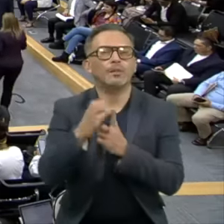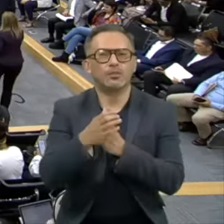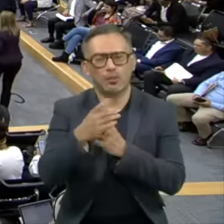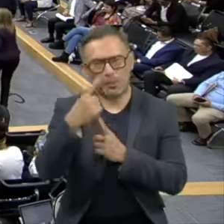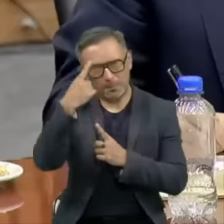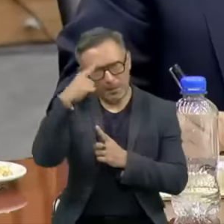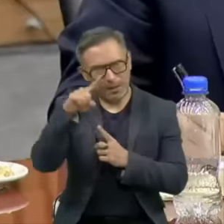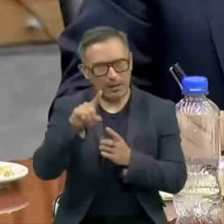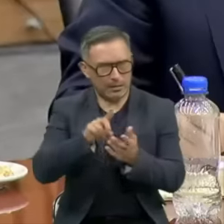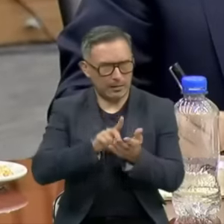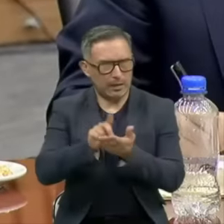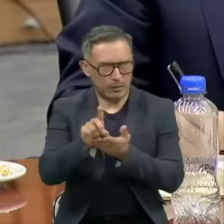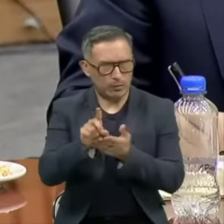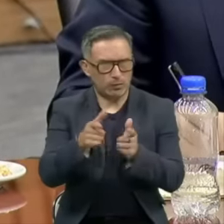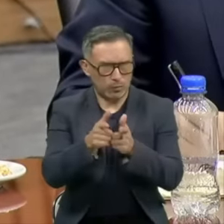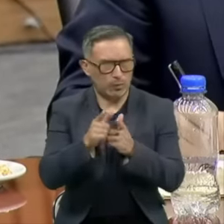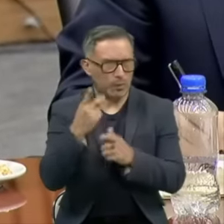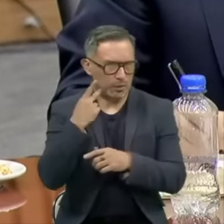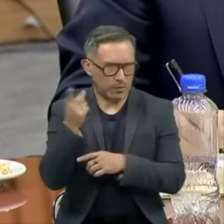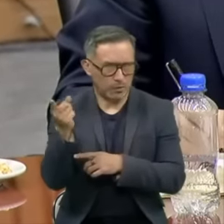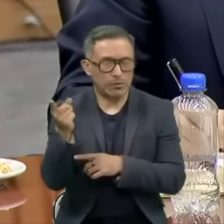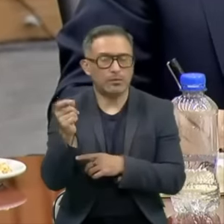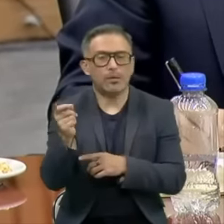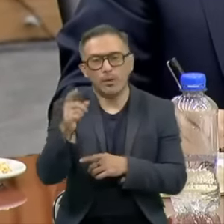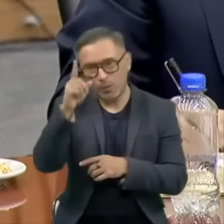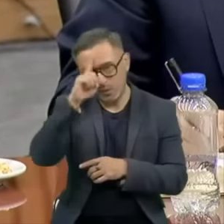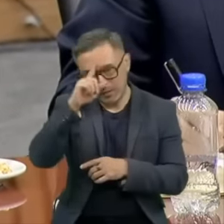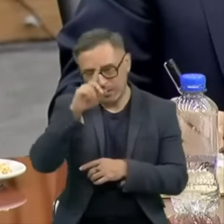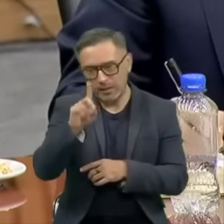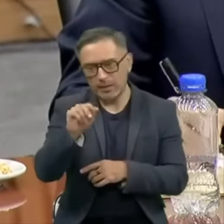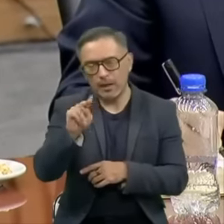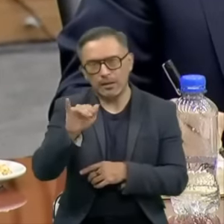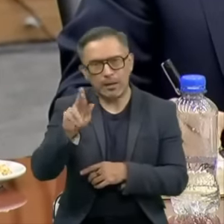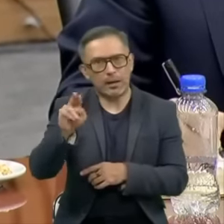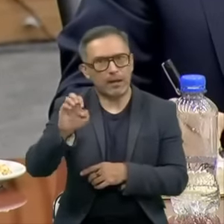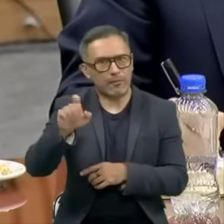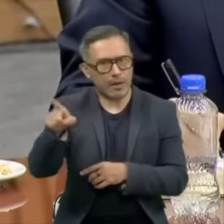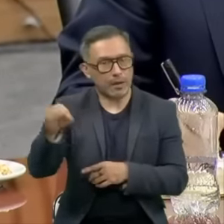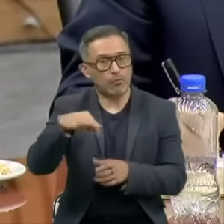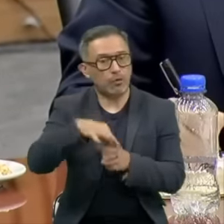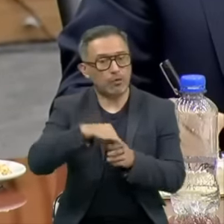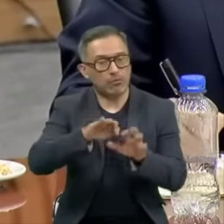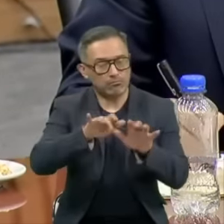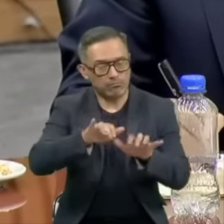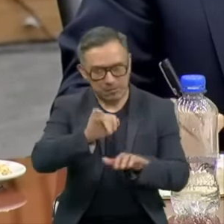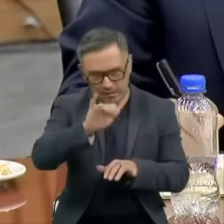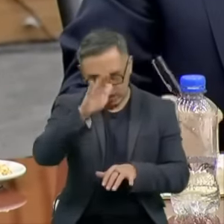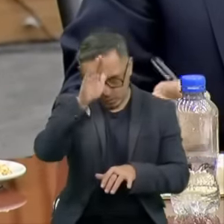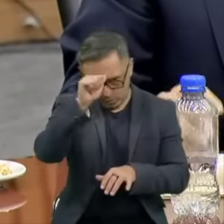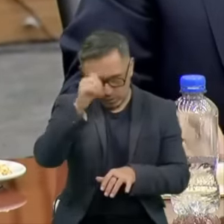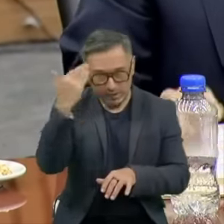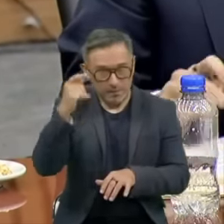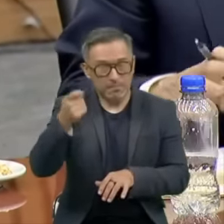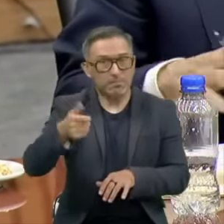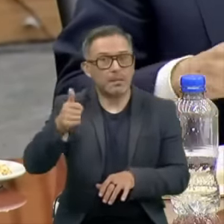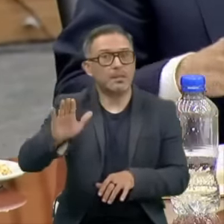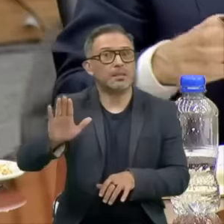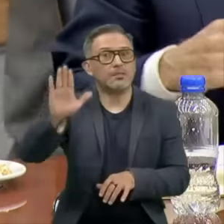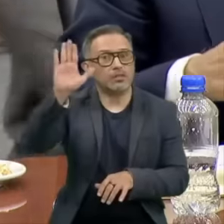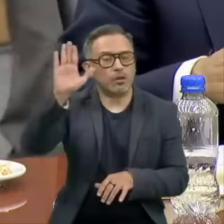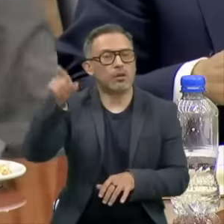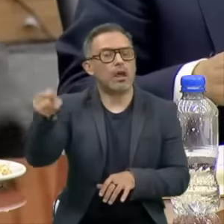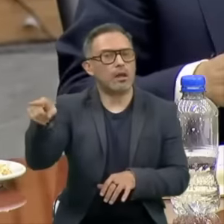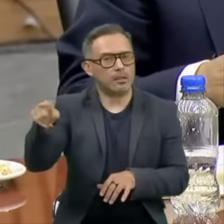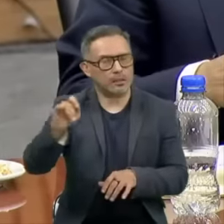Prerrogativas, la consejera Dania Rabel votó a favor de este acuerdo. En su primera intervención defendió